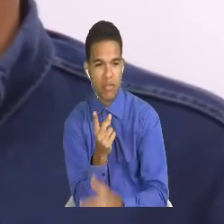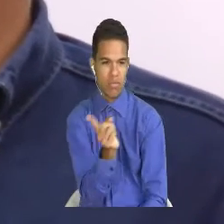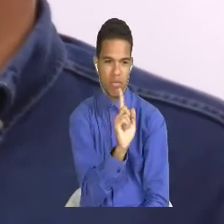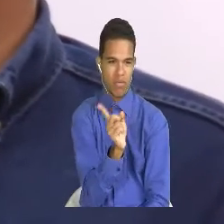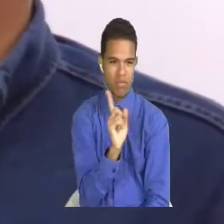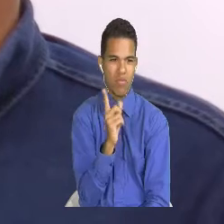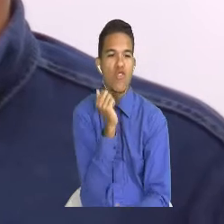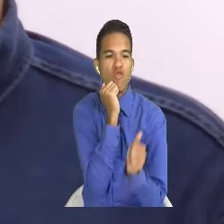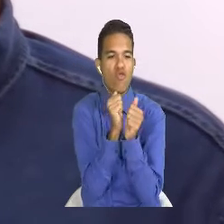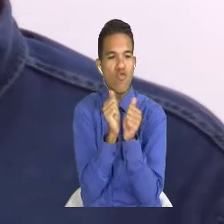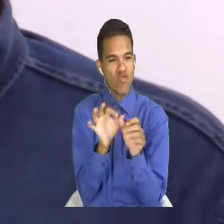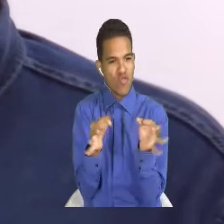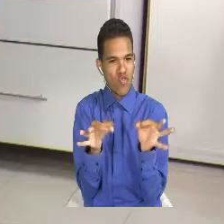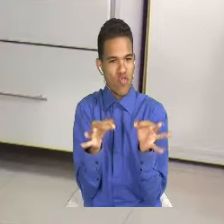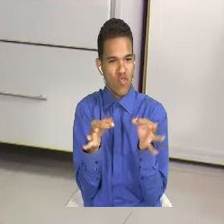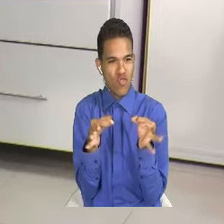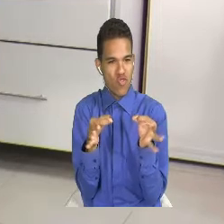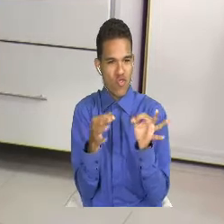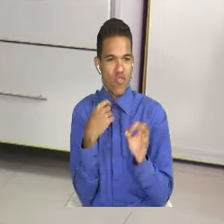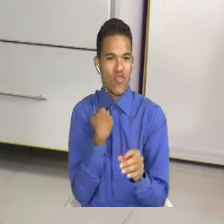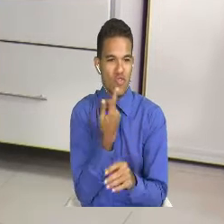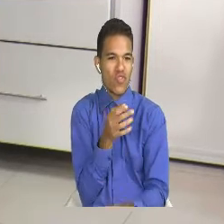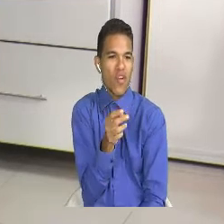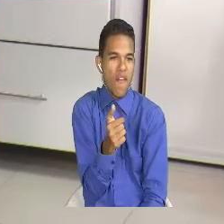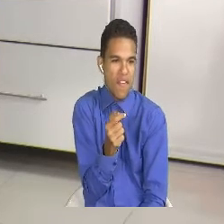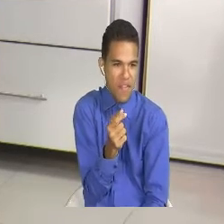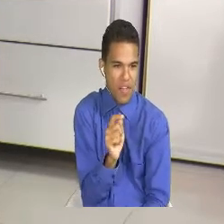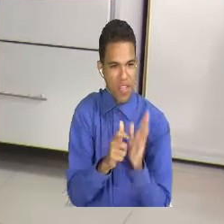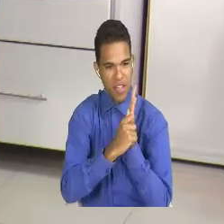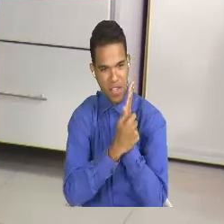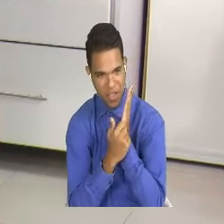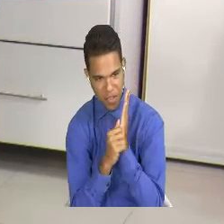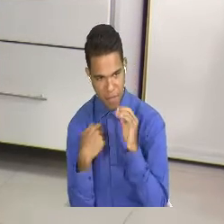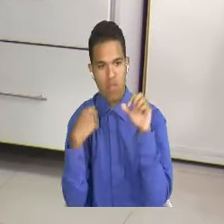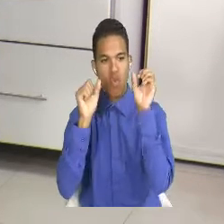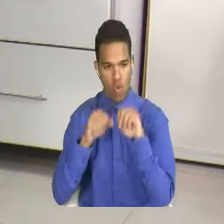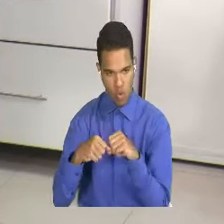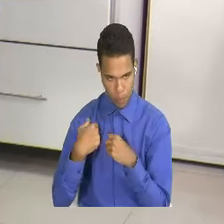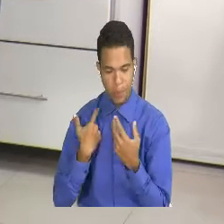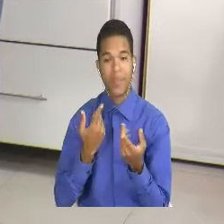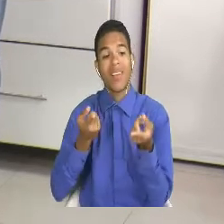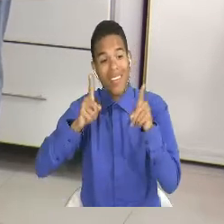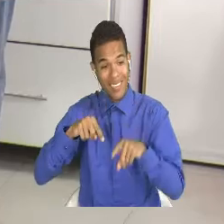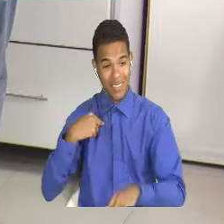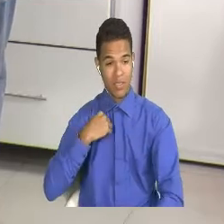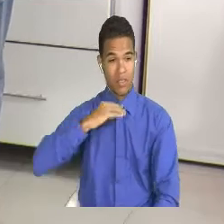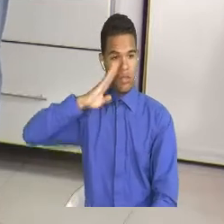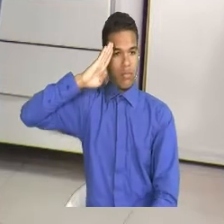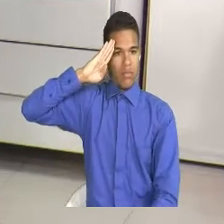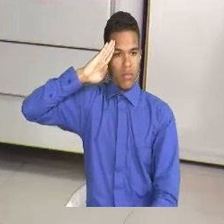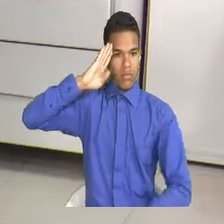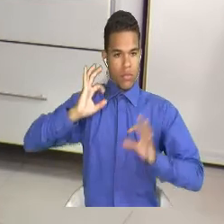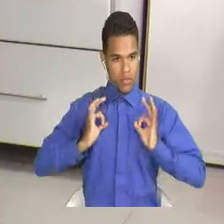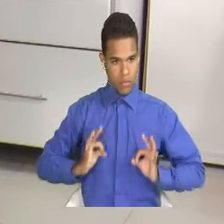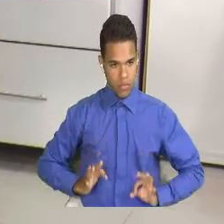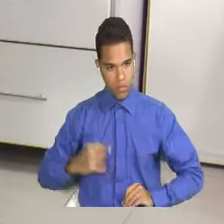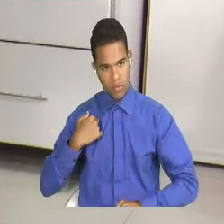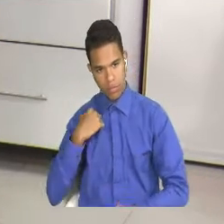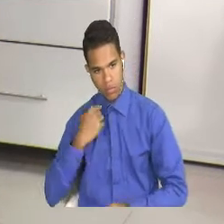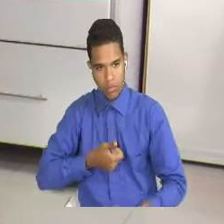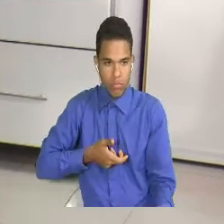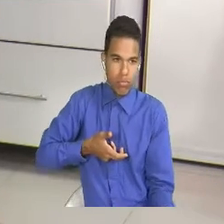dispondremos en asocio con el Ejército Nacional a el traslado de estas ayudas a Mocoa Putumayo. Ok, don